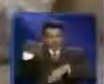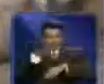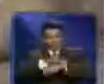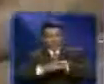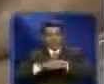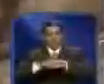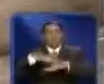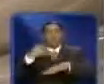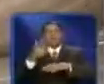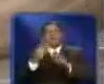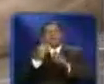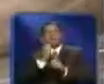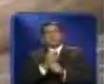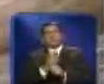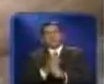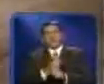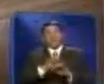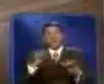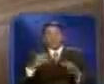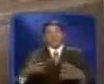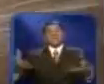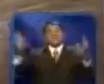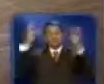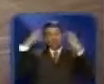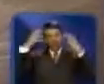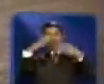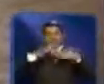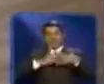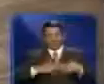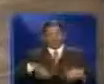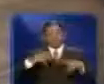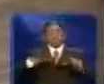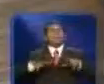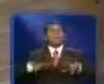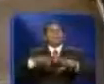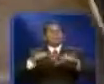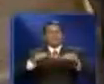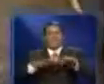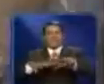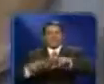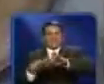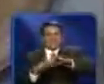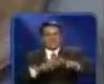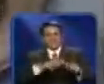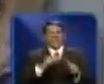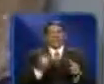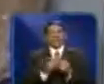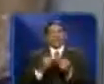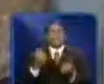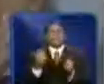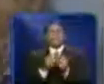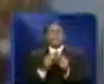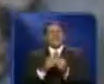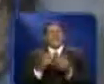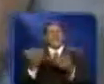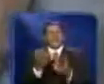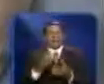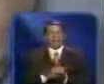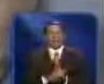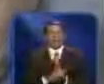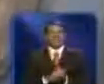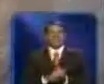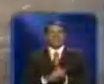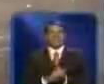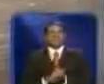la persona toma una ducha y después realizamos un masaje relajante, y este masaje relajante se realiza con piedras calientes o manual, como la persona lo